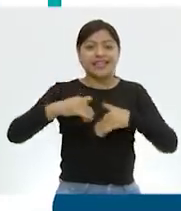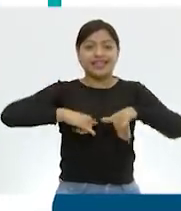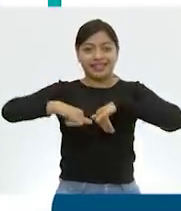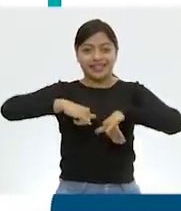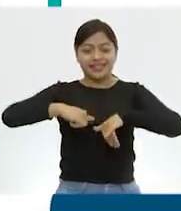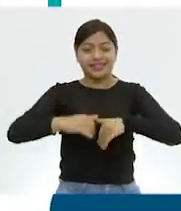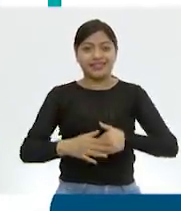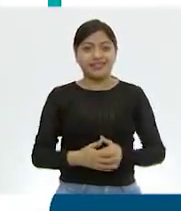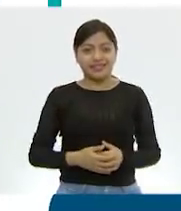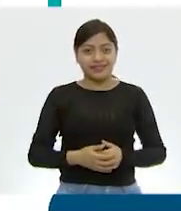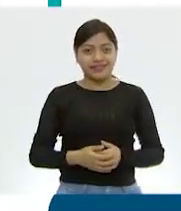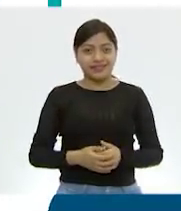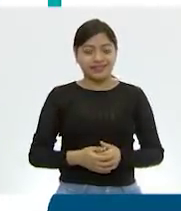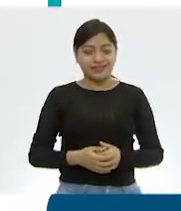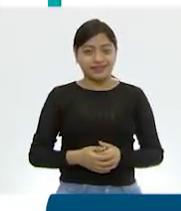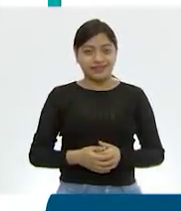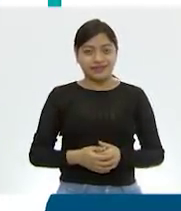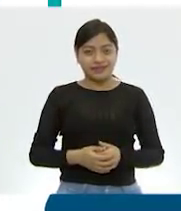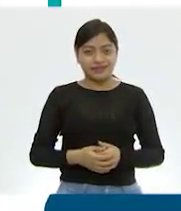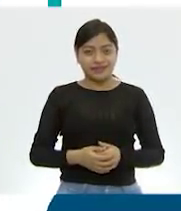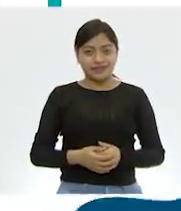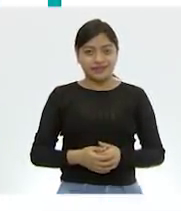Geografía.